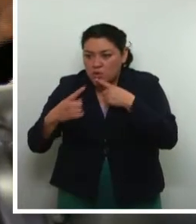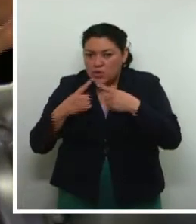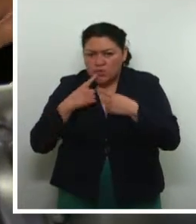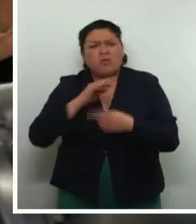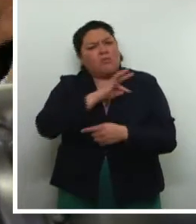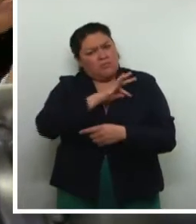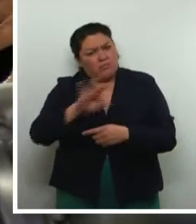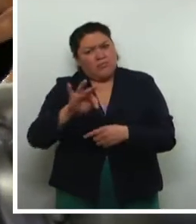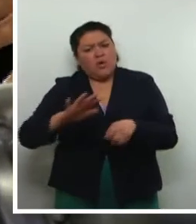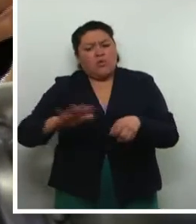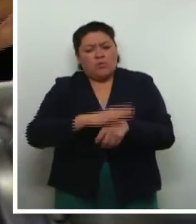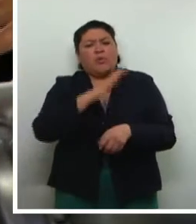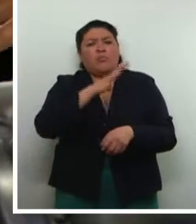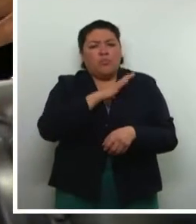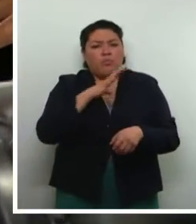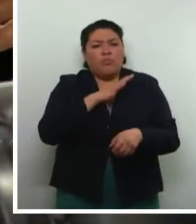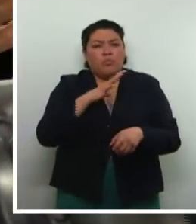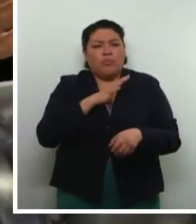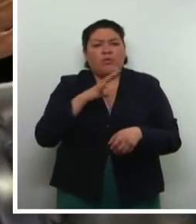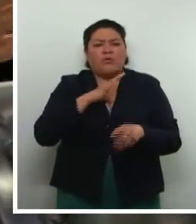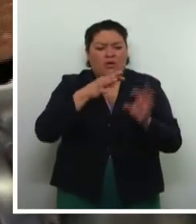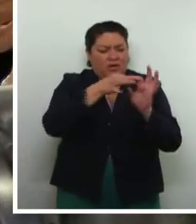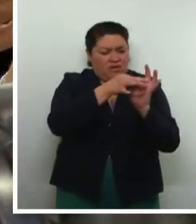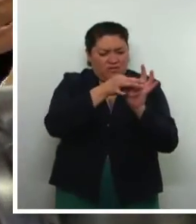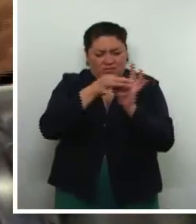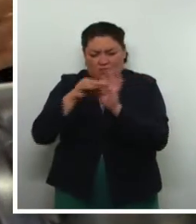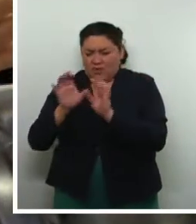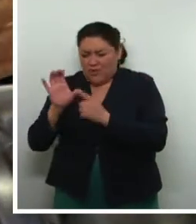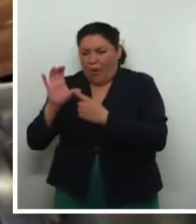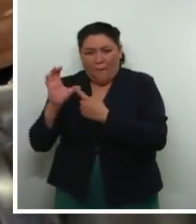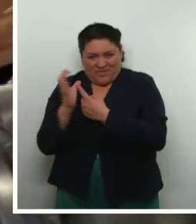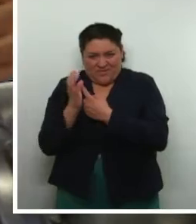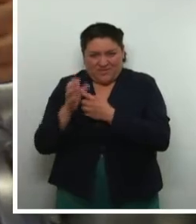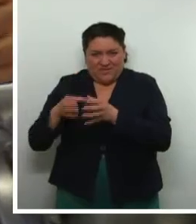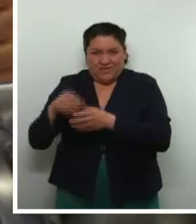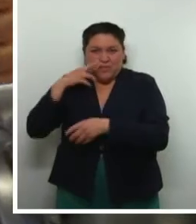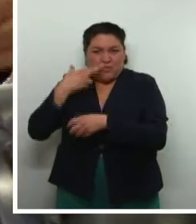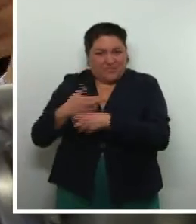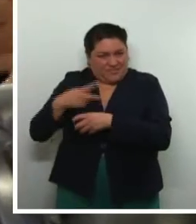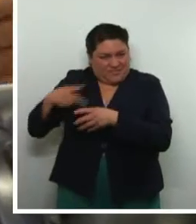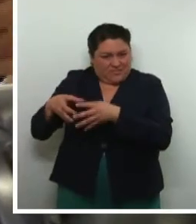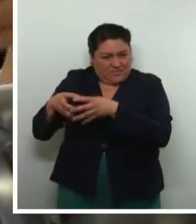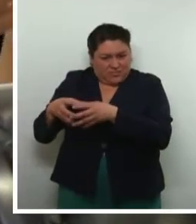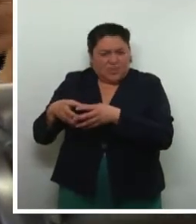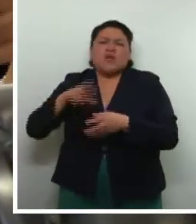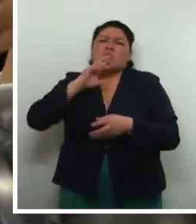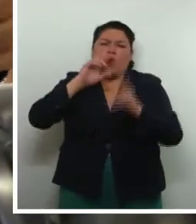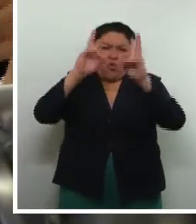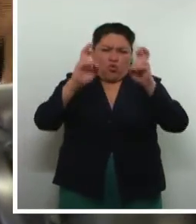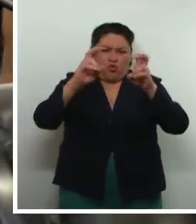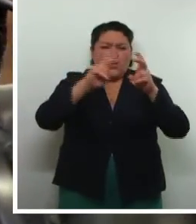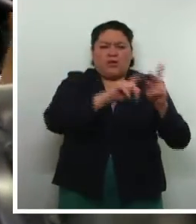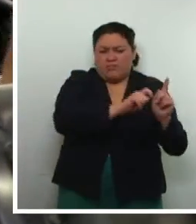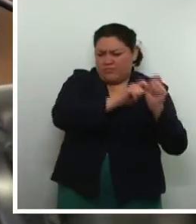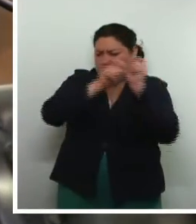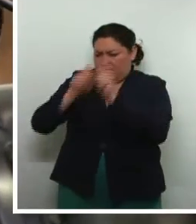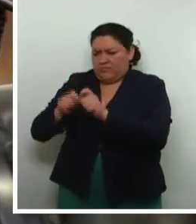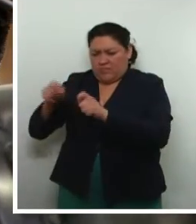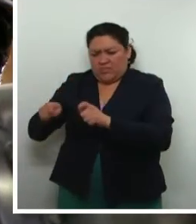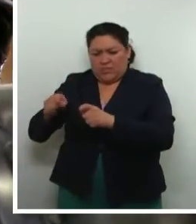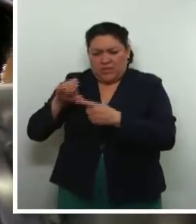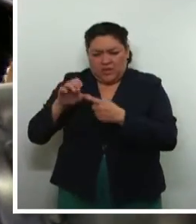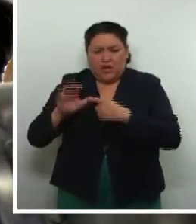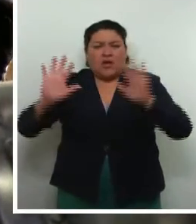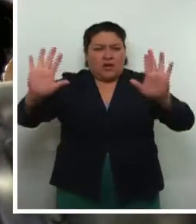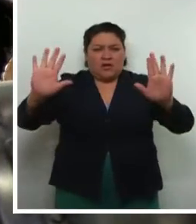la Comisión de Armonización. Es decir, que en todo caso este asunto se puede resolver así. Perdón,